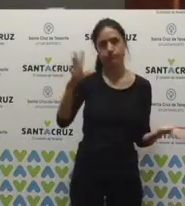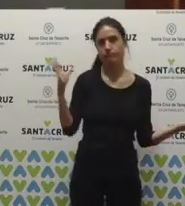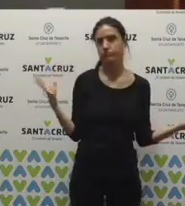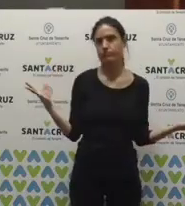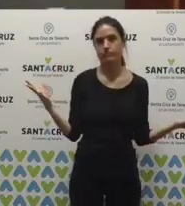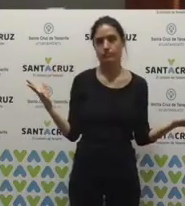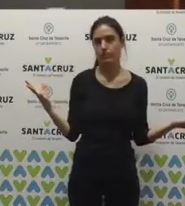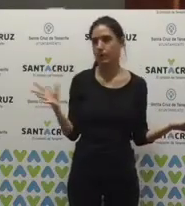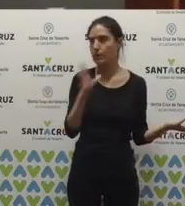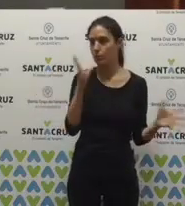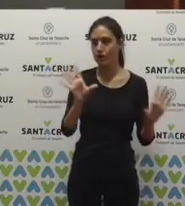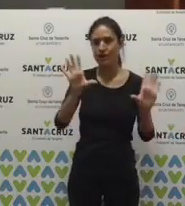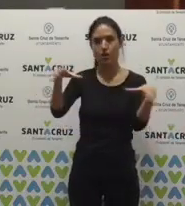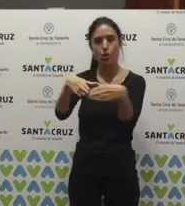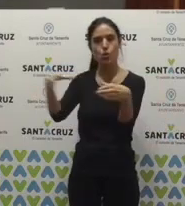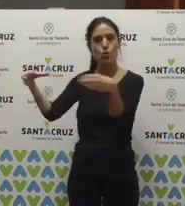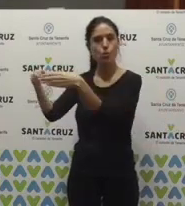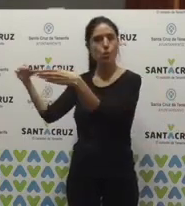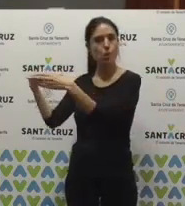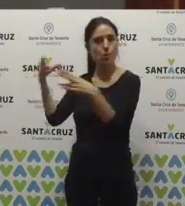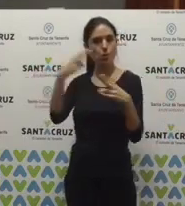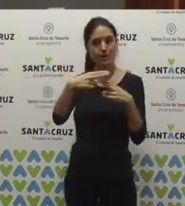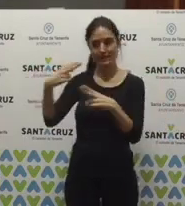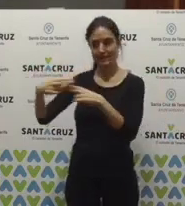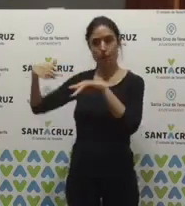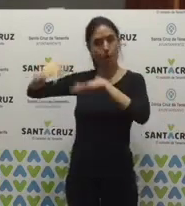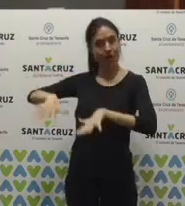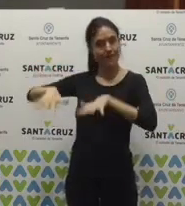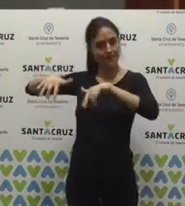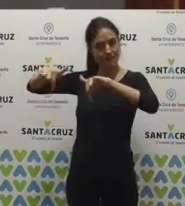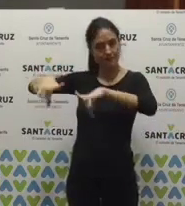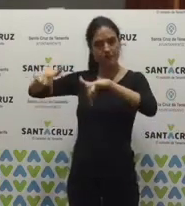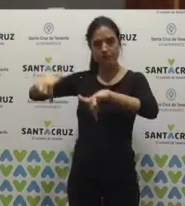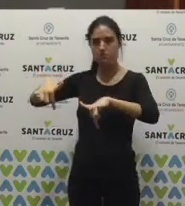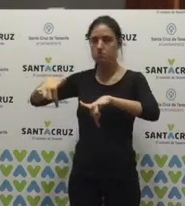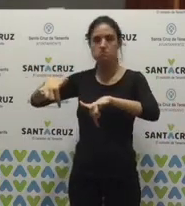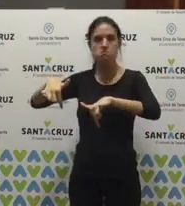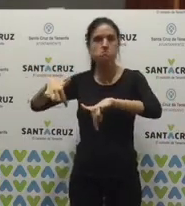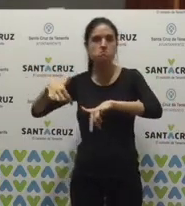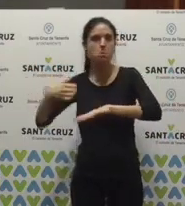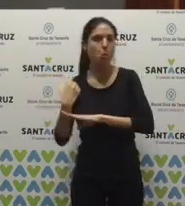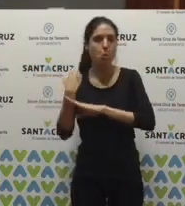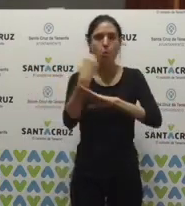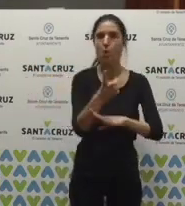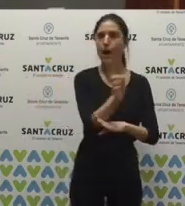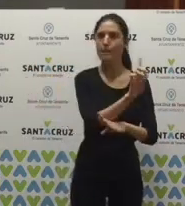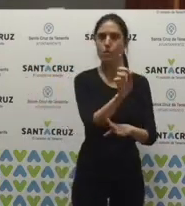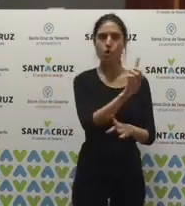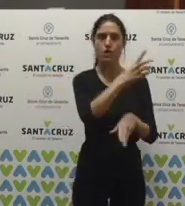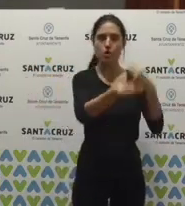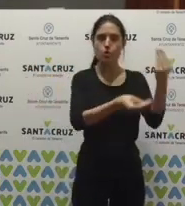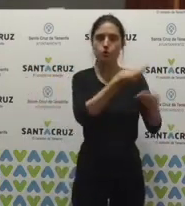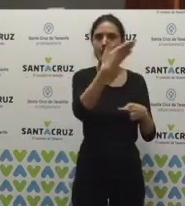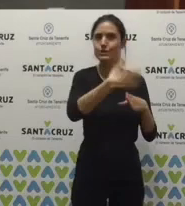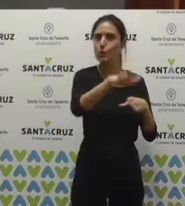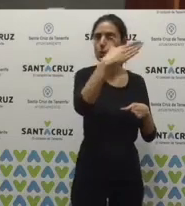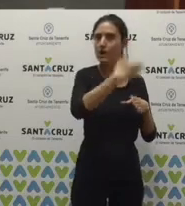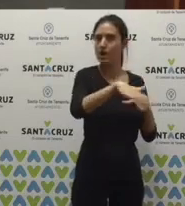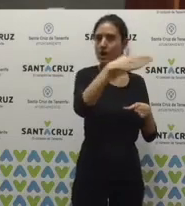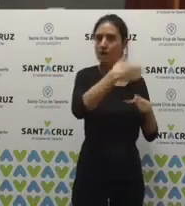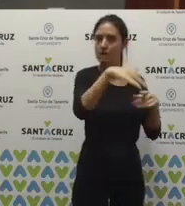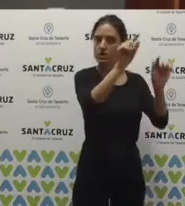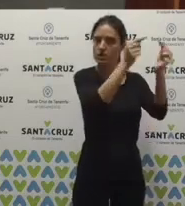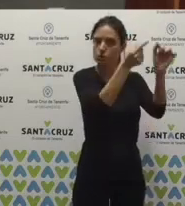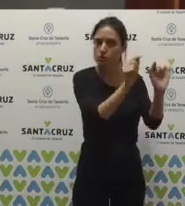los grupos políticos aquí presentes no estén a favor de liberalizar el uso del superávit presupuestario del